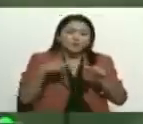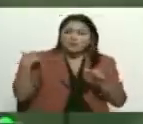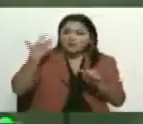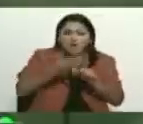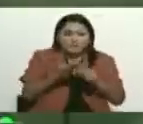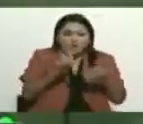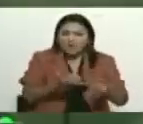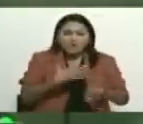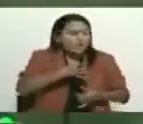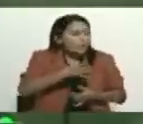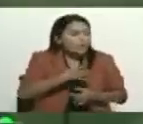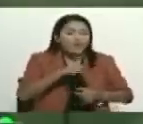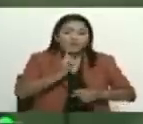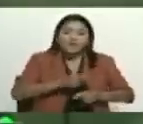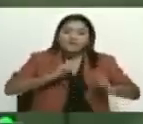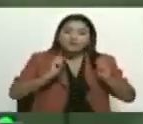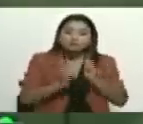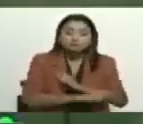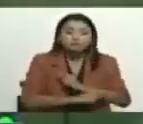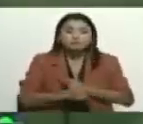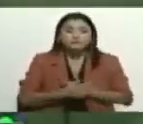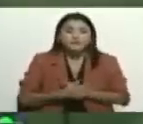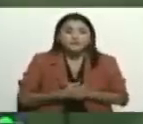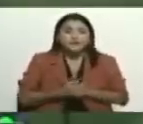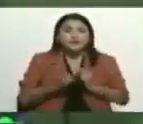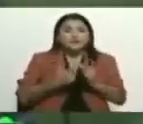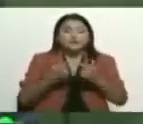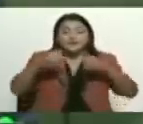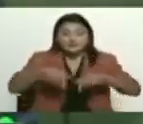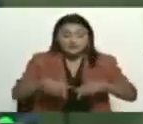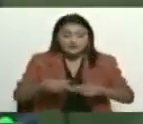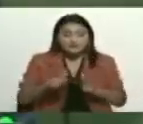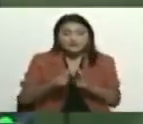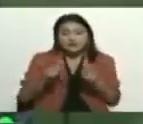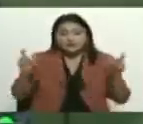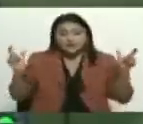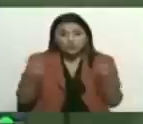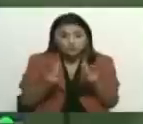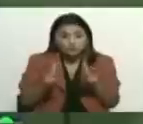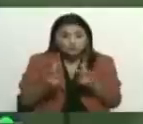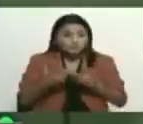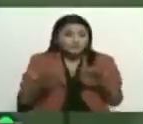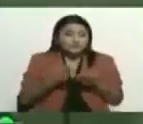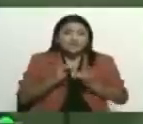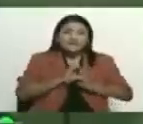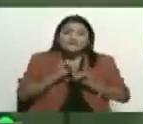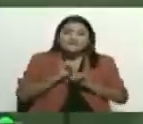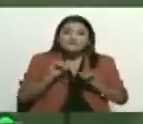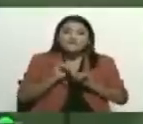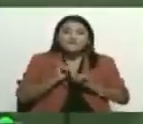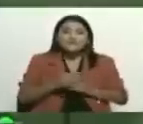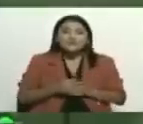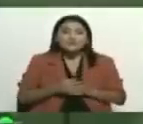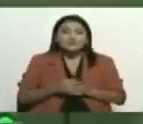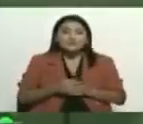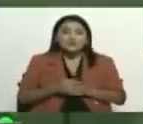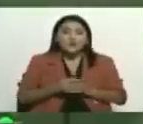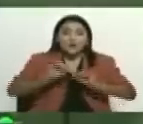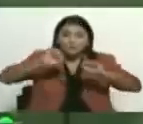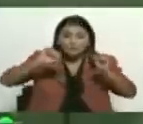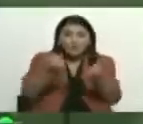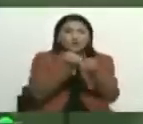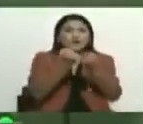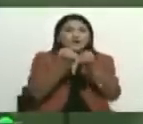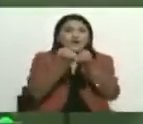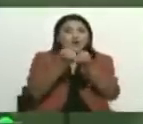haciendo. ¿Cuántas resoluciones debe adoptar esta Asamblea General para que se ponga fin de una vez por todas al criminal bloqueo de